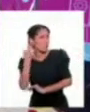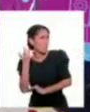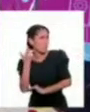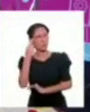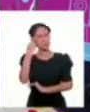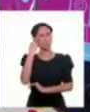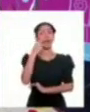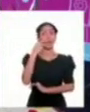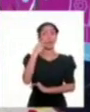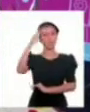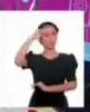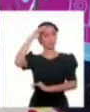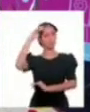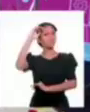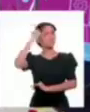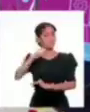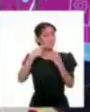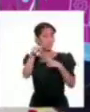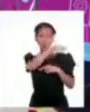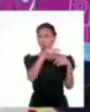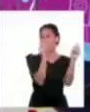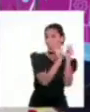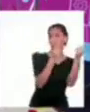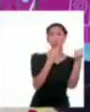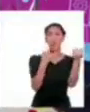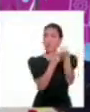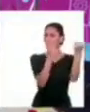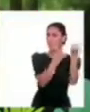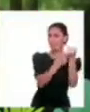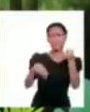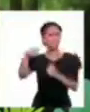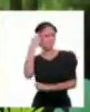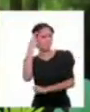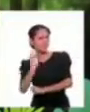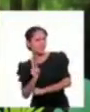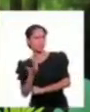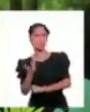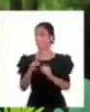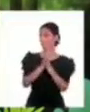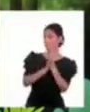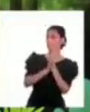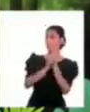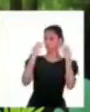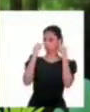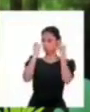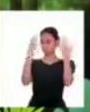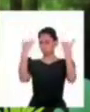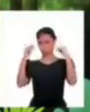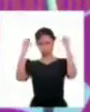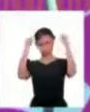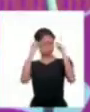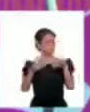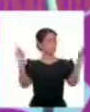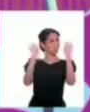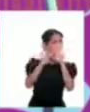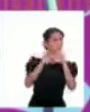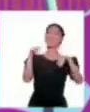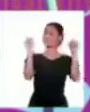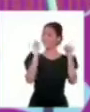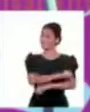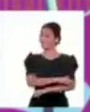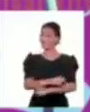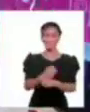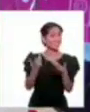soldados varones, pero no en quienes iban junto a ellos para ayudarlos. Cumplieron un papel muy importante. Así